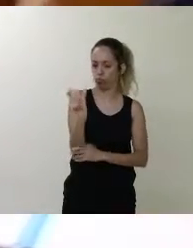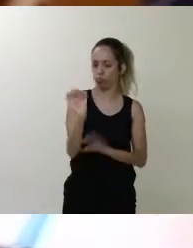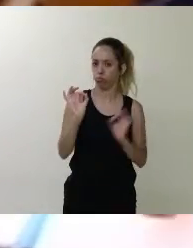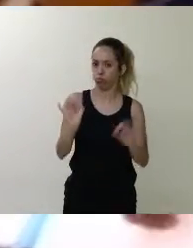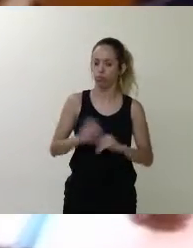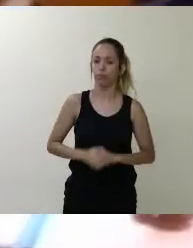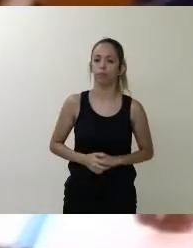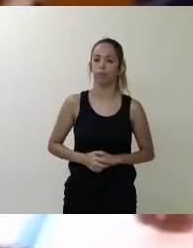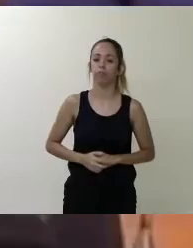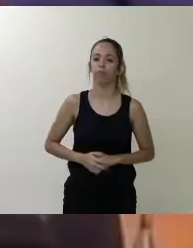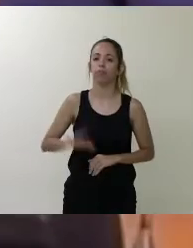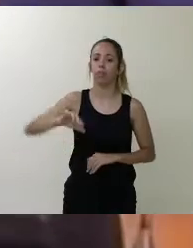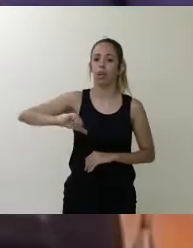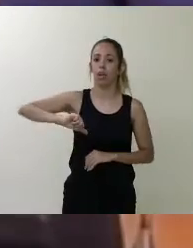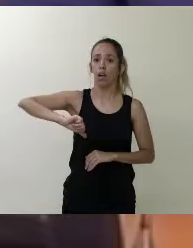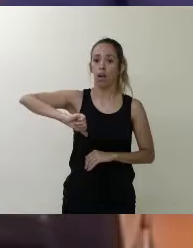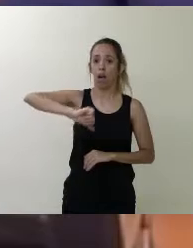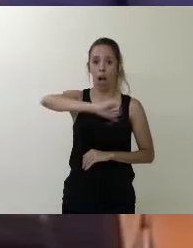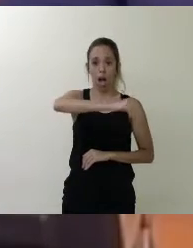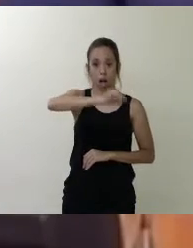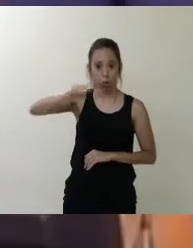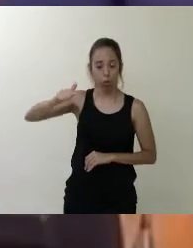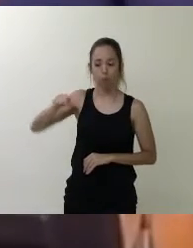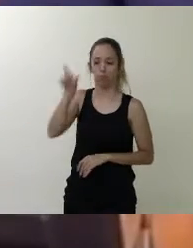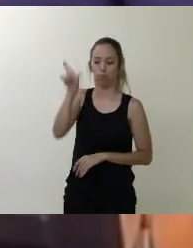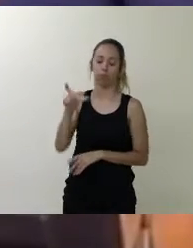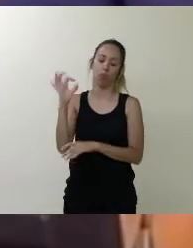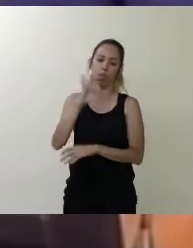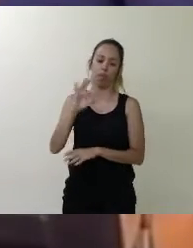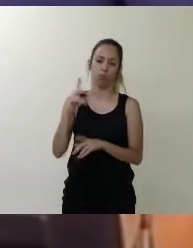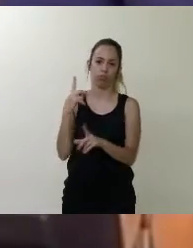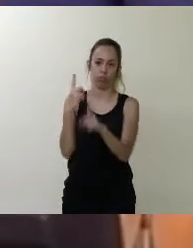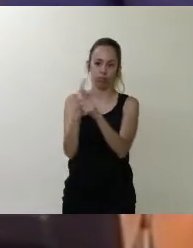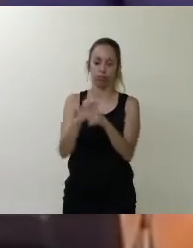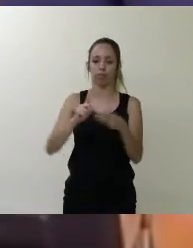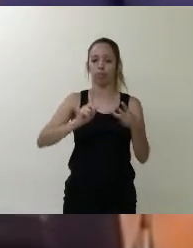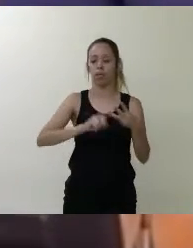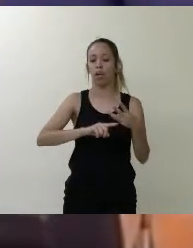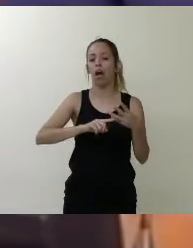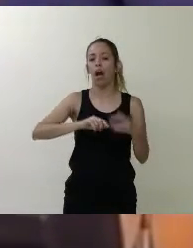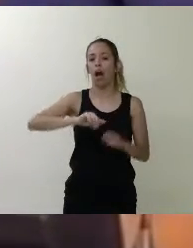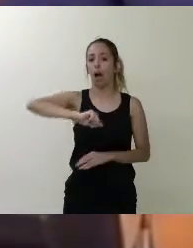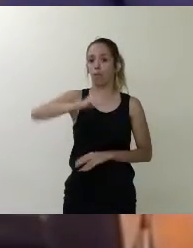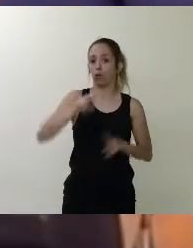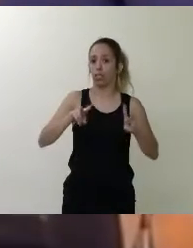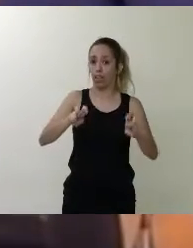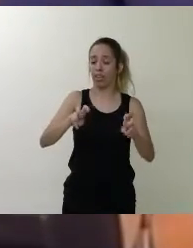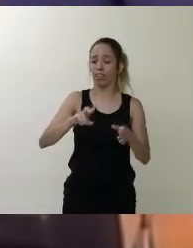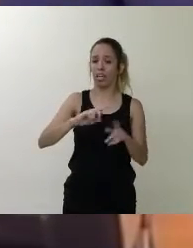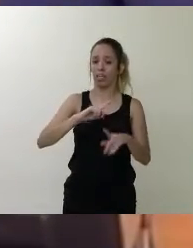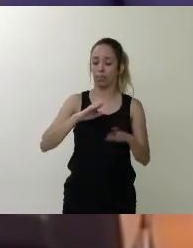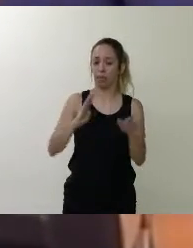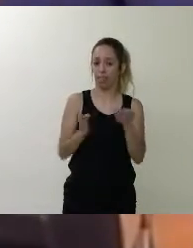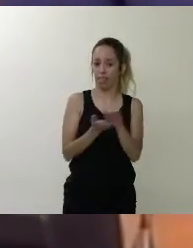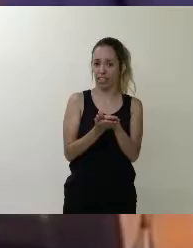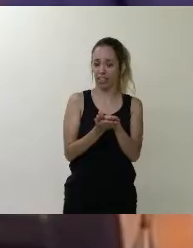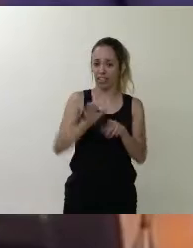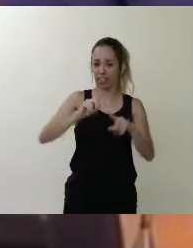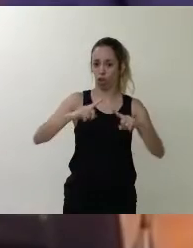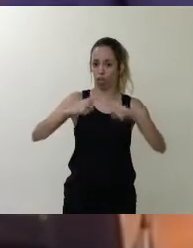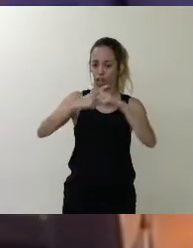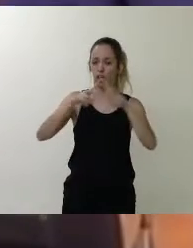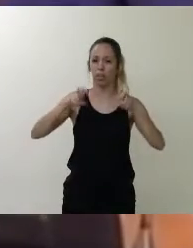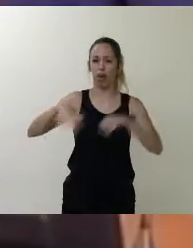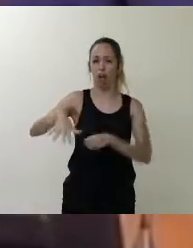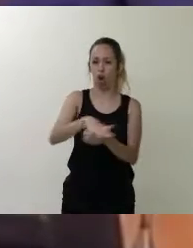Se aprueba con el voto en contra del grupo Podemos. Aprobación inicial del expediente número 1 de crédito extraordinario del organismo autónomo local de museos y